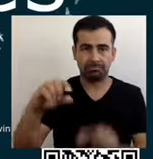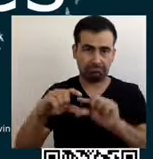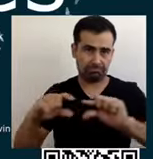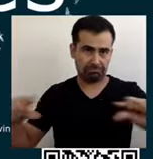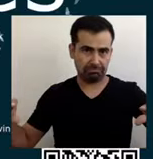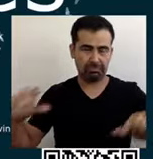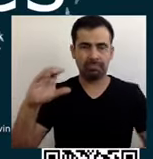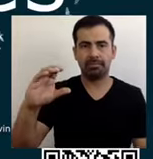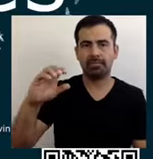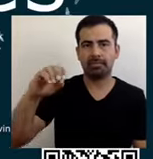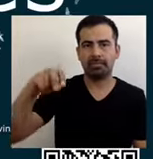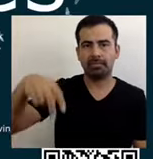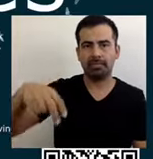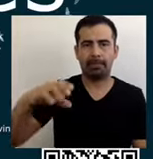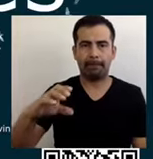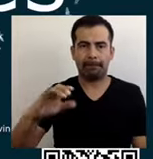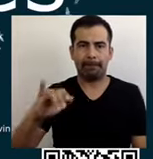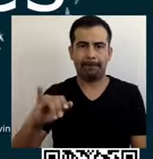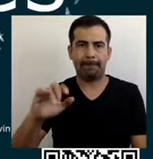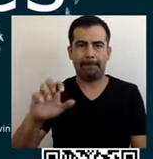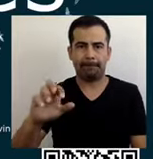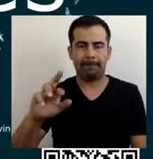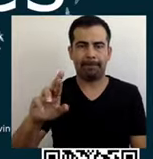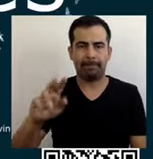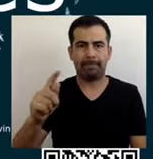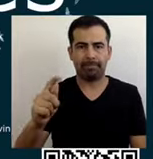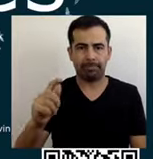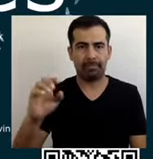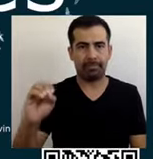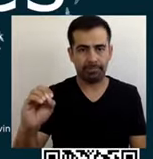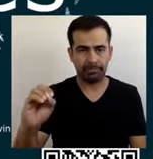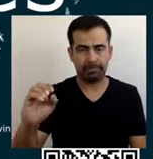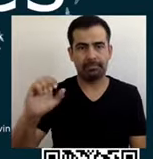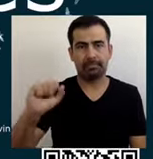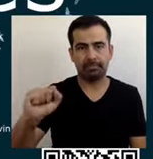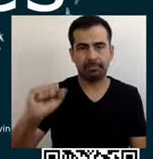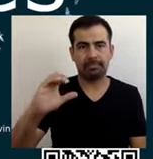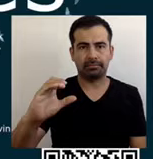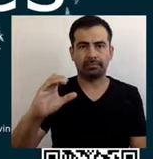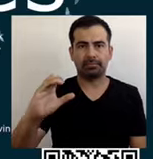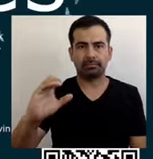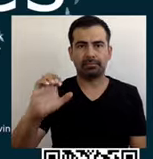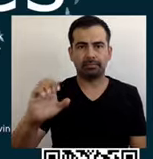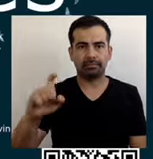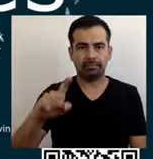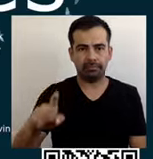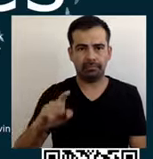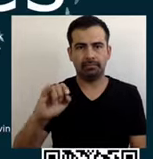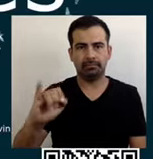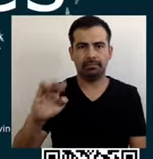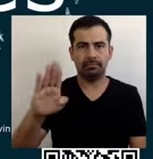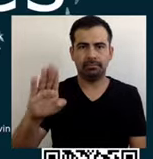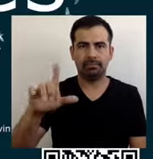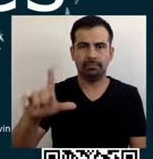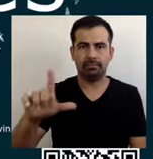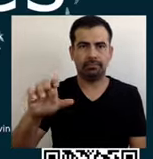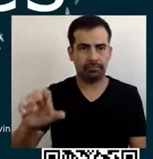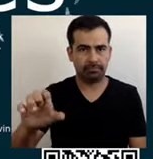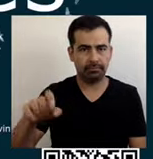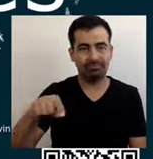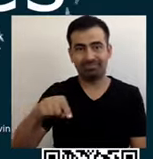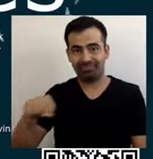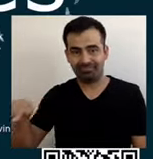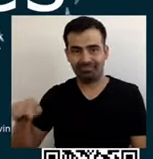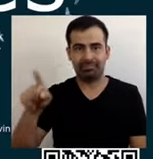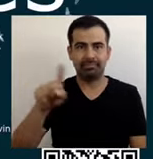la descripción o contactarnos a través del correo printdai.academia.cl